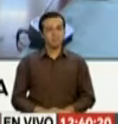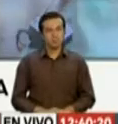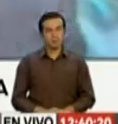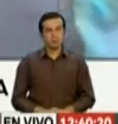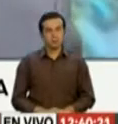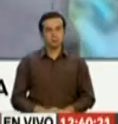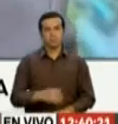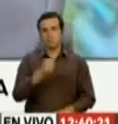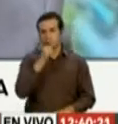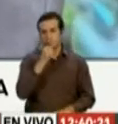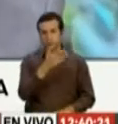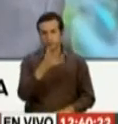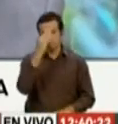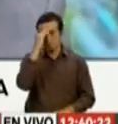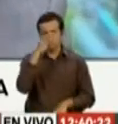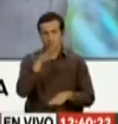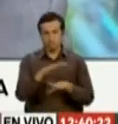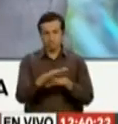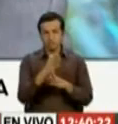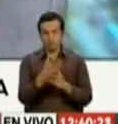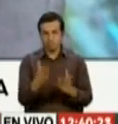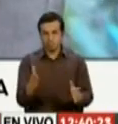Señores periodistas, buenas tardes.